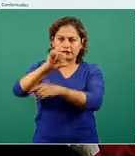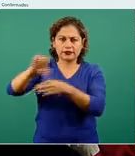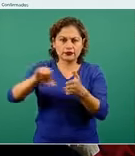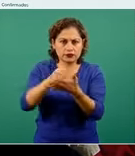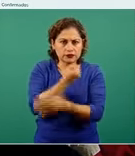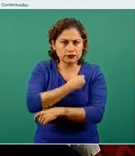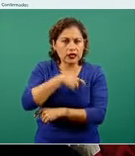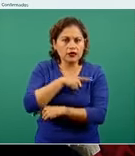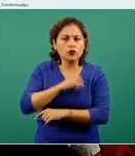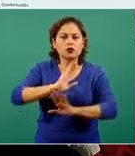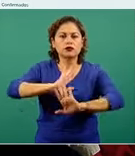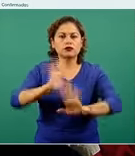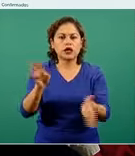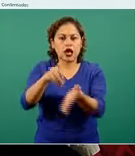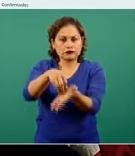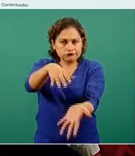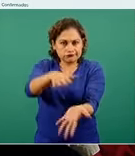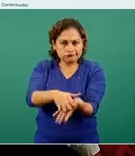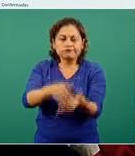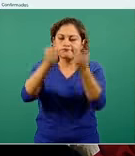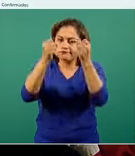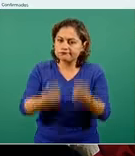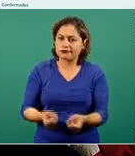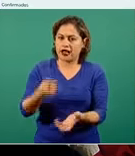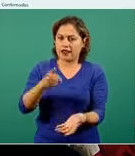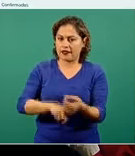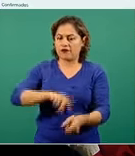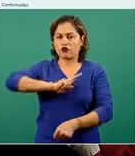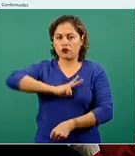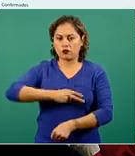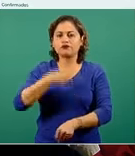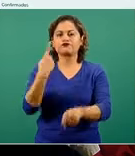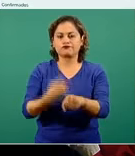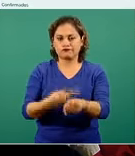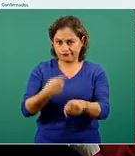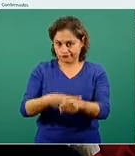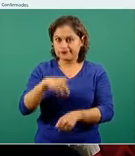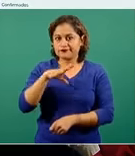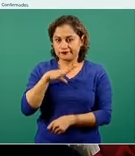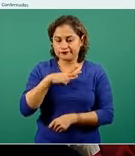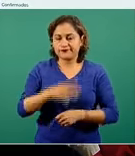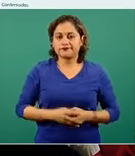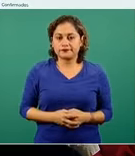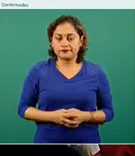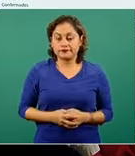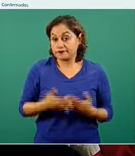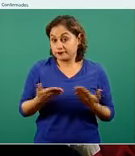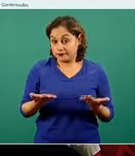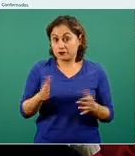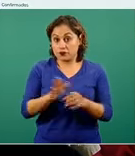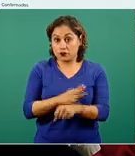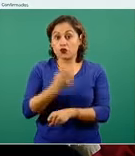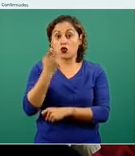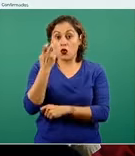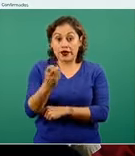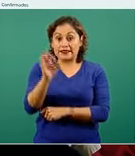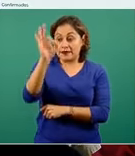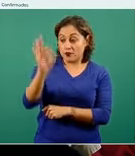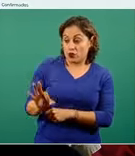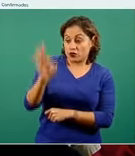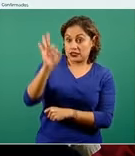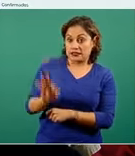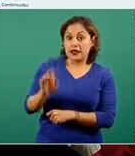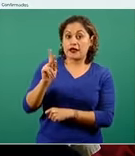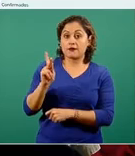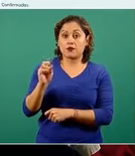están notificadas como casos sospechosos al principio de la enfermedad, pero precisamente el porcentaje de positividad